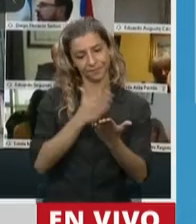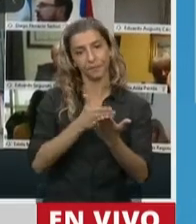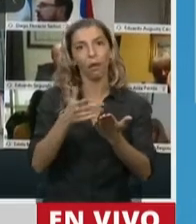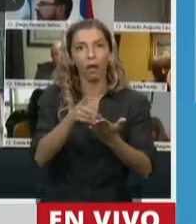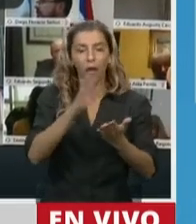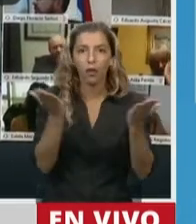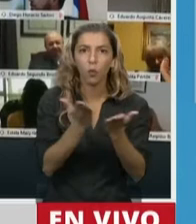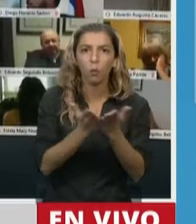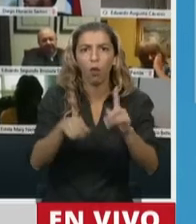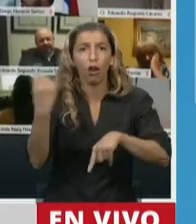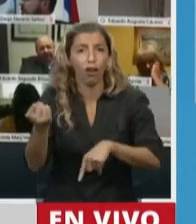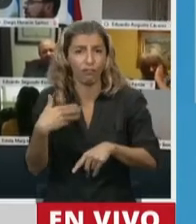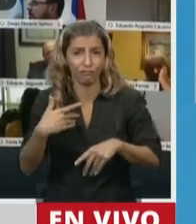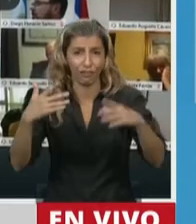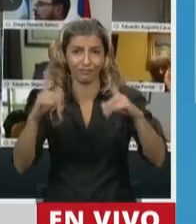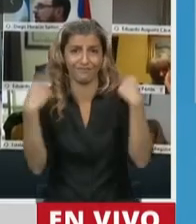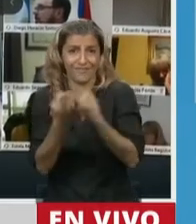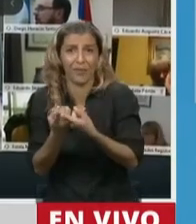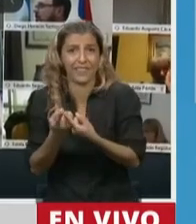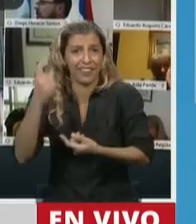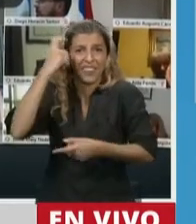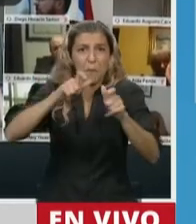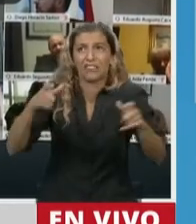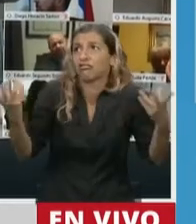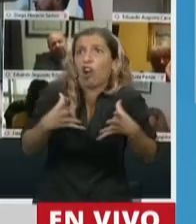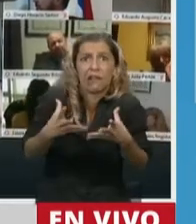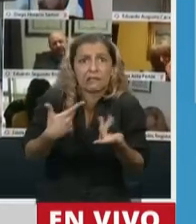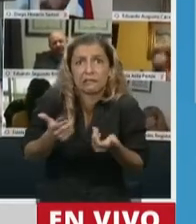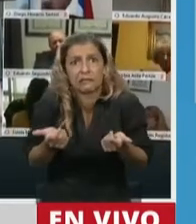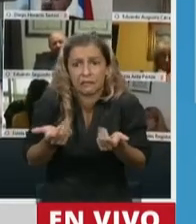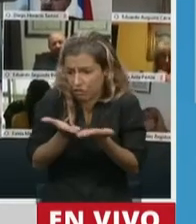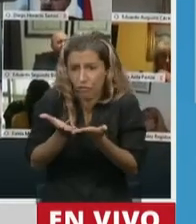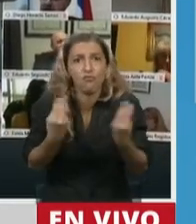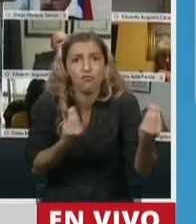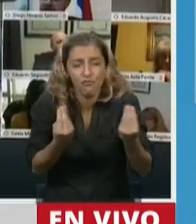sobre esto. Por eso el Ministerio de Educación dice que